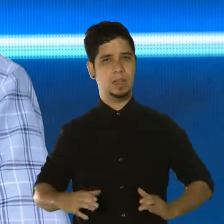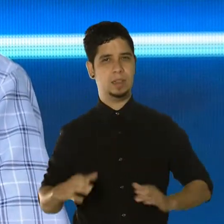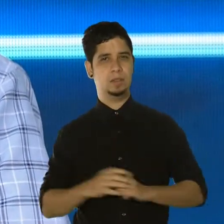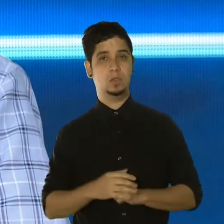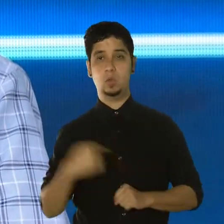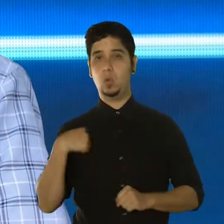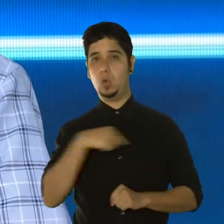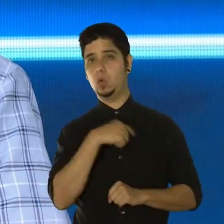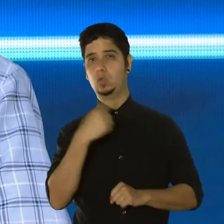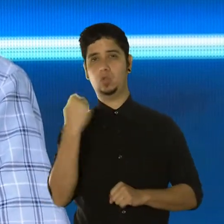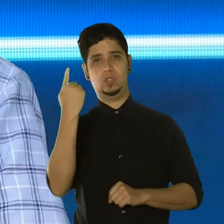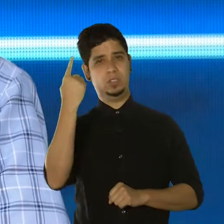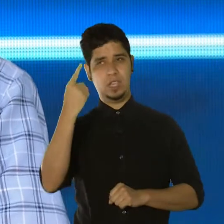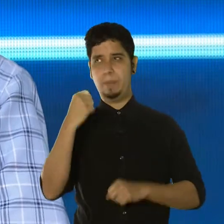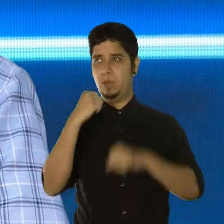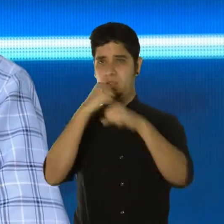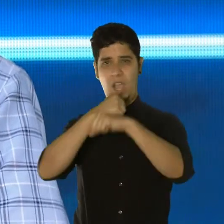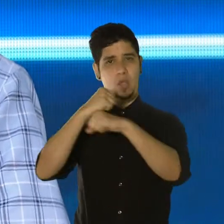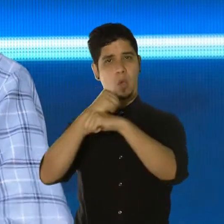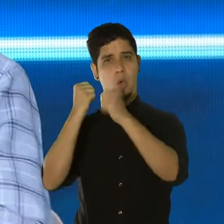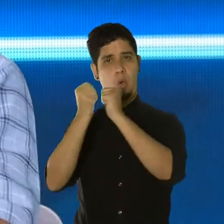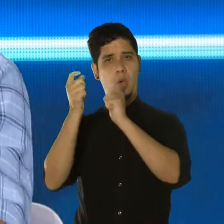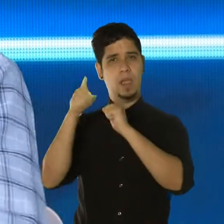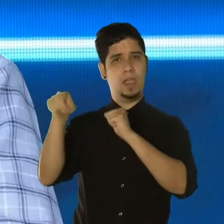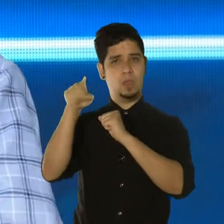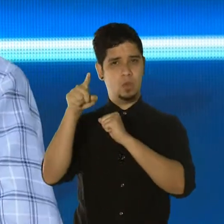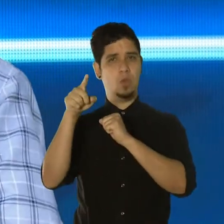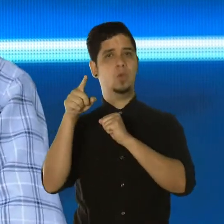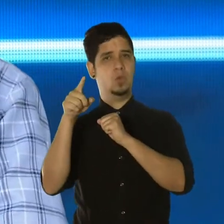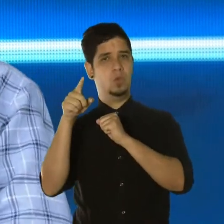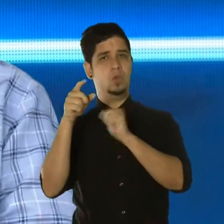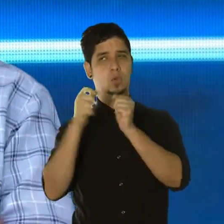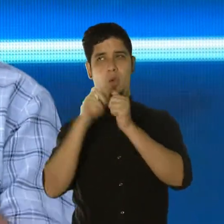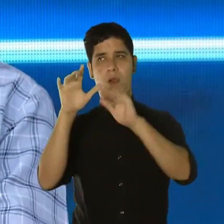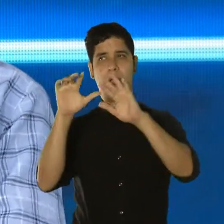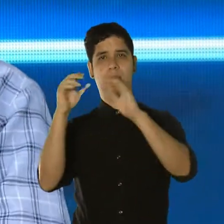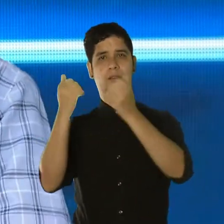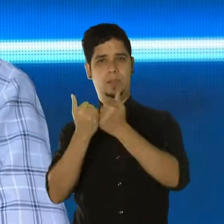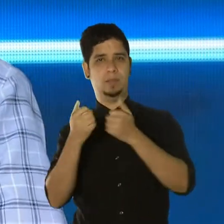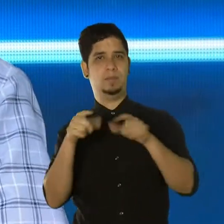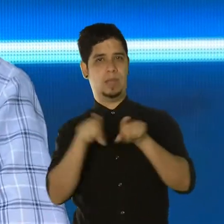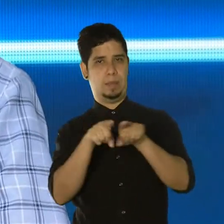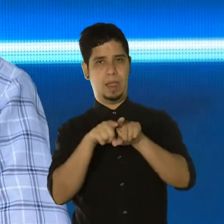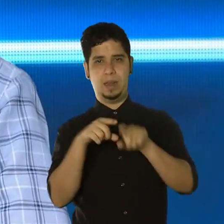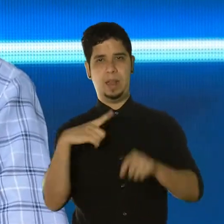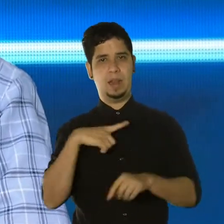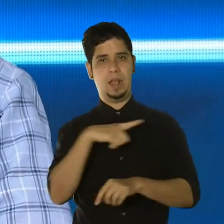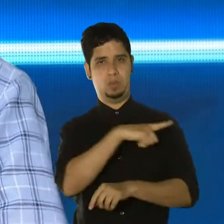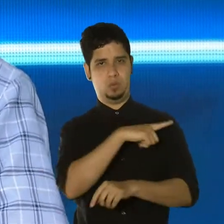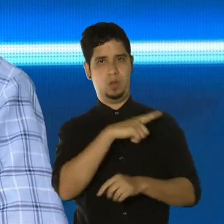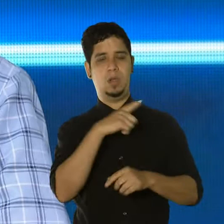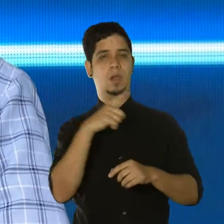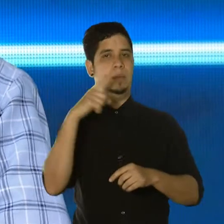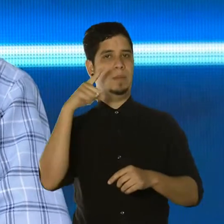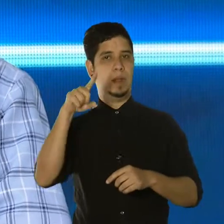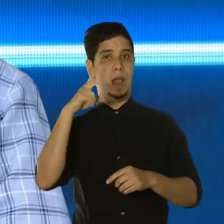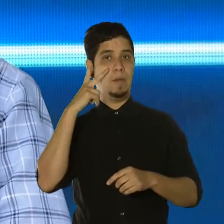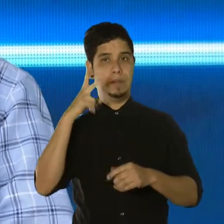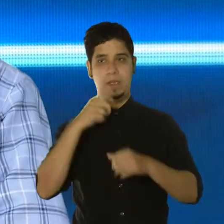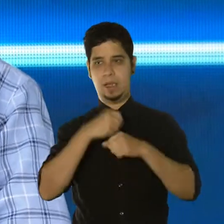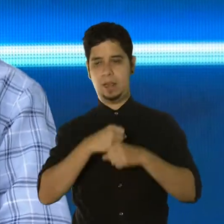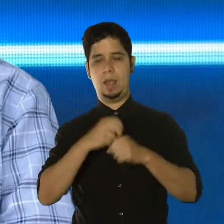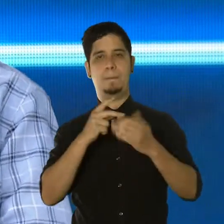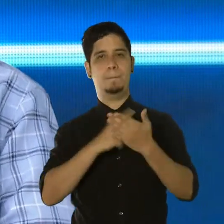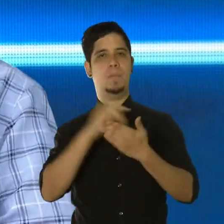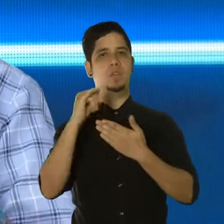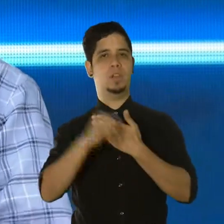hemos estado dando la batalla tanto con esa agencia como en la legislatura, de forma tal que se pasen proyectos de